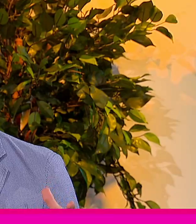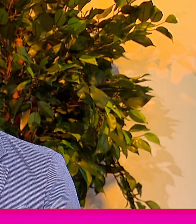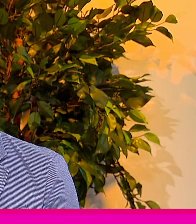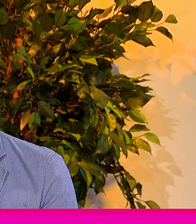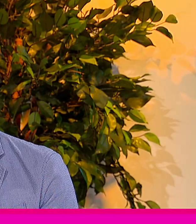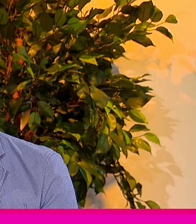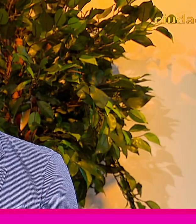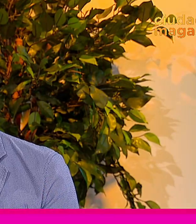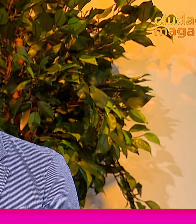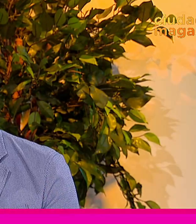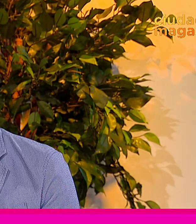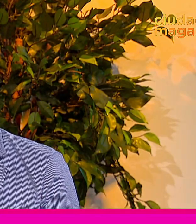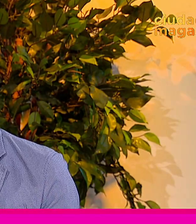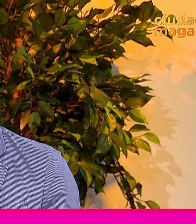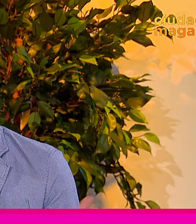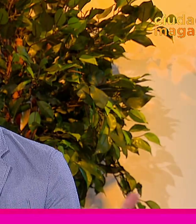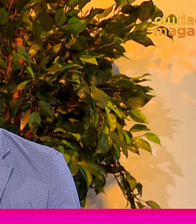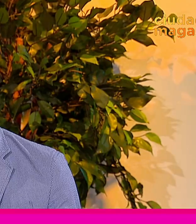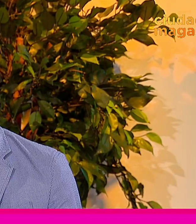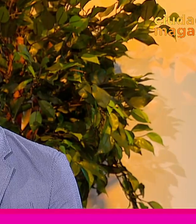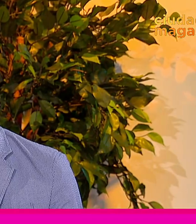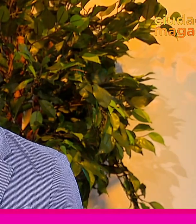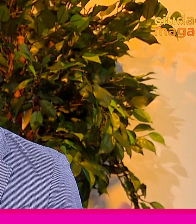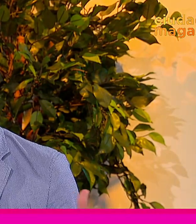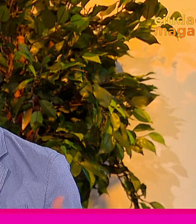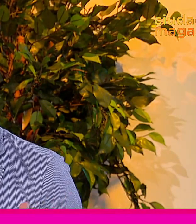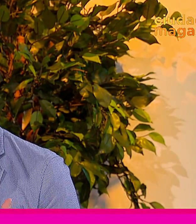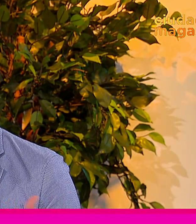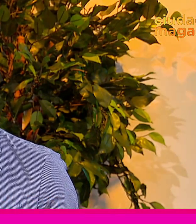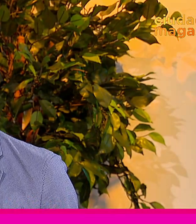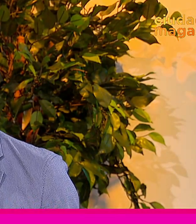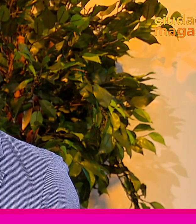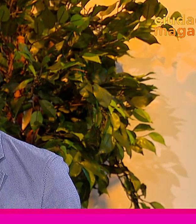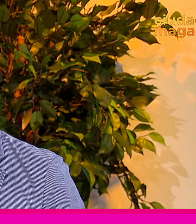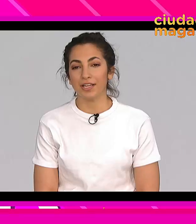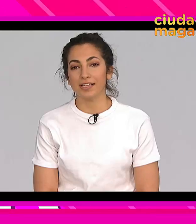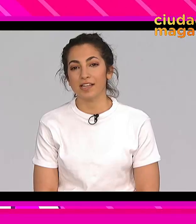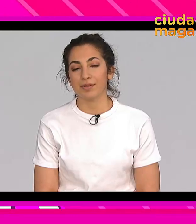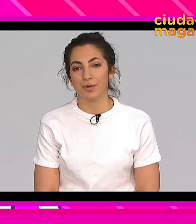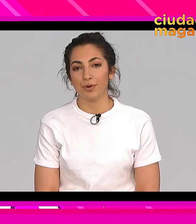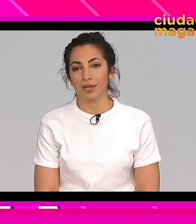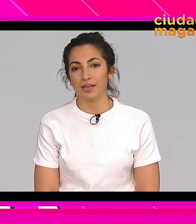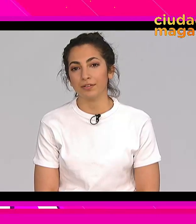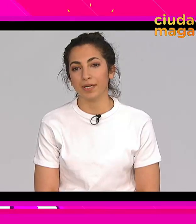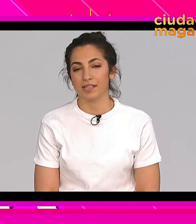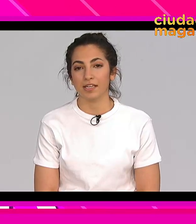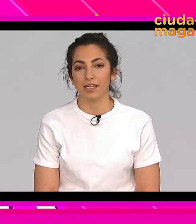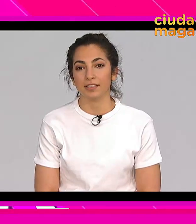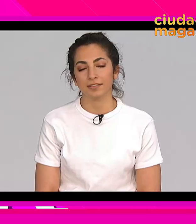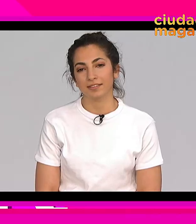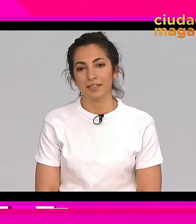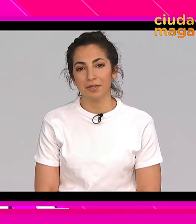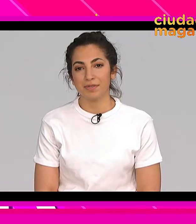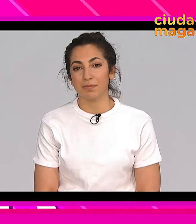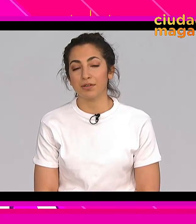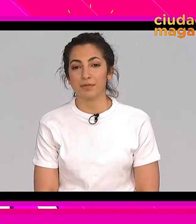grupo decidió a la gente que tiene un episodio de cáncer, ¿verdad? Está en tratamiento, sí, que sí, le anuncian sí, que sí, tiene sí. cáncer.